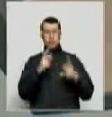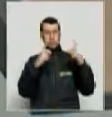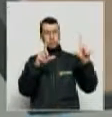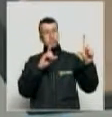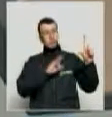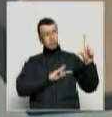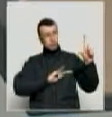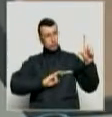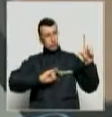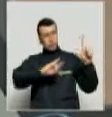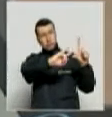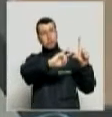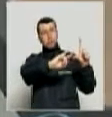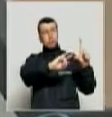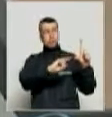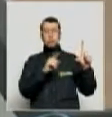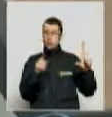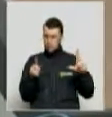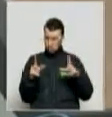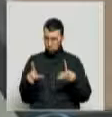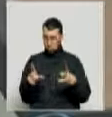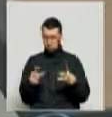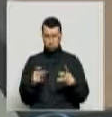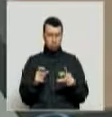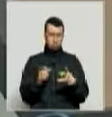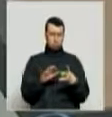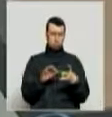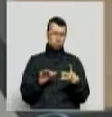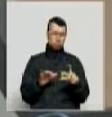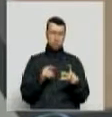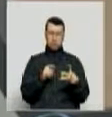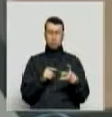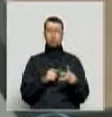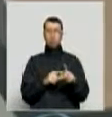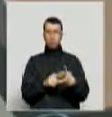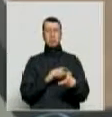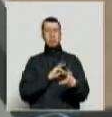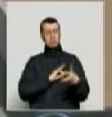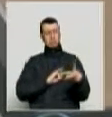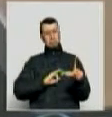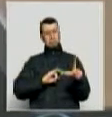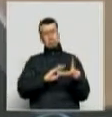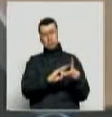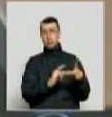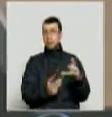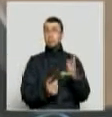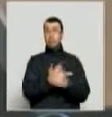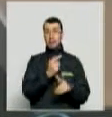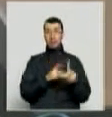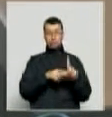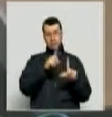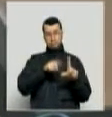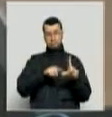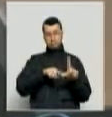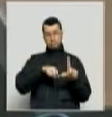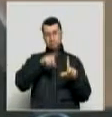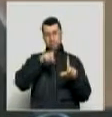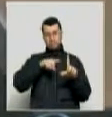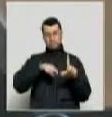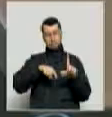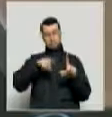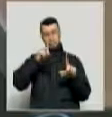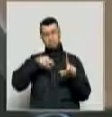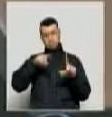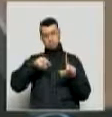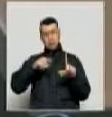la pantalla nos está mostrando cómo está haciendo un electrocardiograma pues en la pantalla. Inicialmente nos está evaluando para que podamos realizar